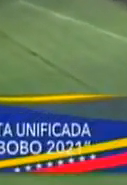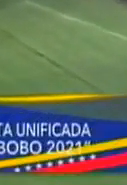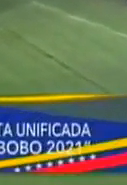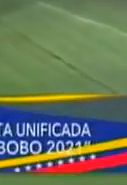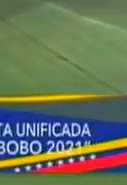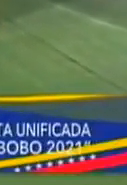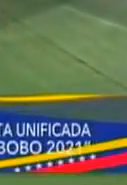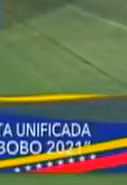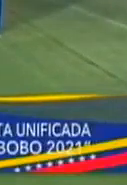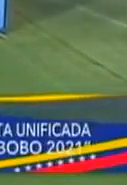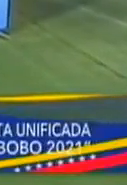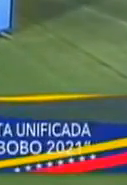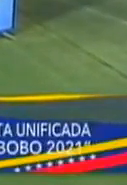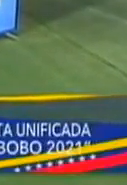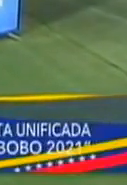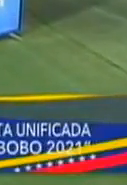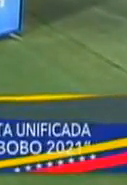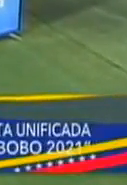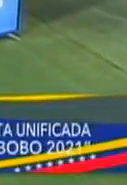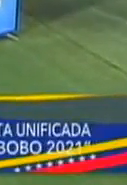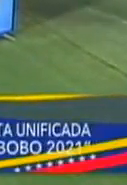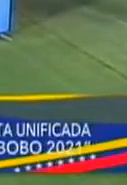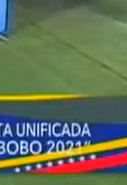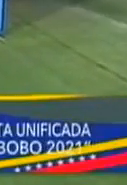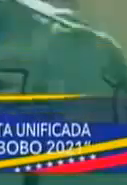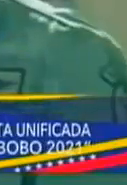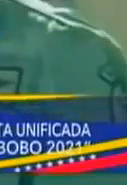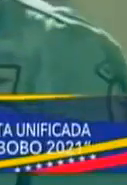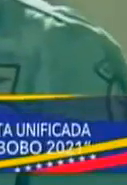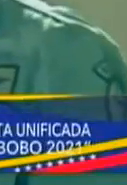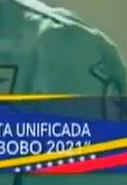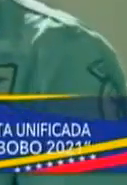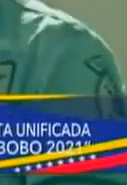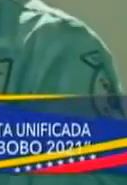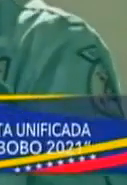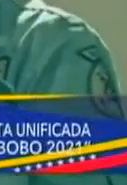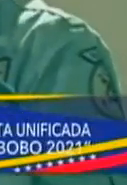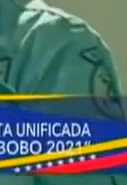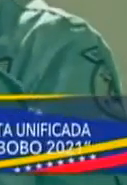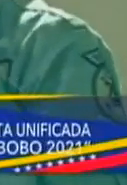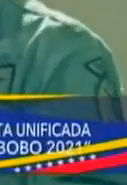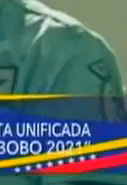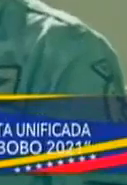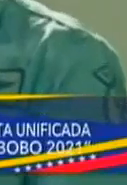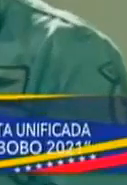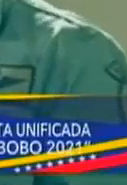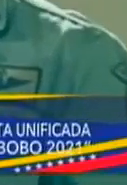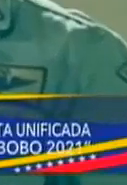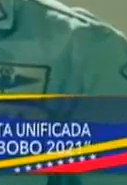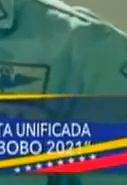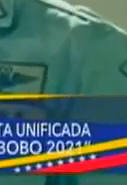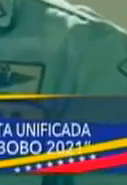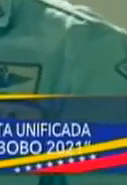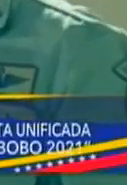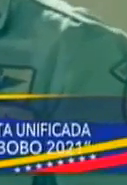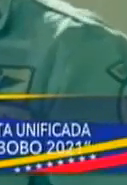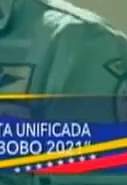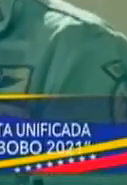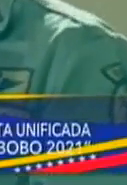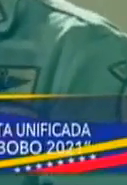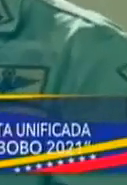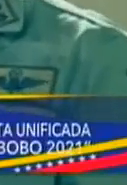nuestra arma secreta junto al pueblo, la filosofía y la defensa de todo el pueblo,